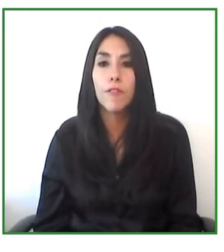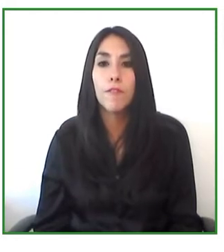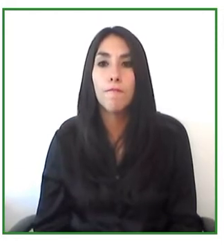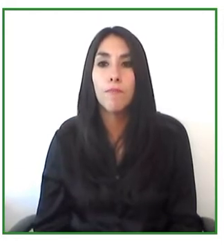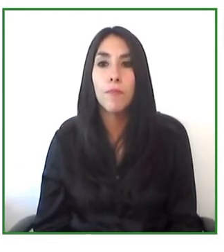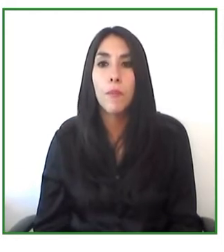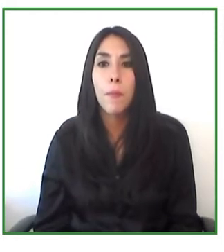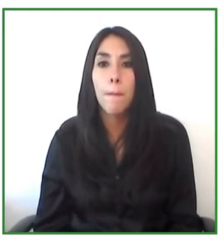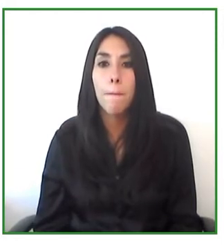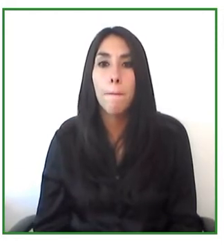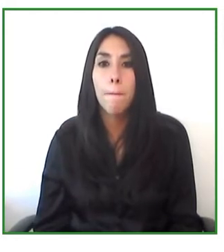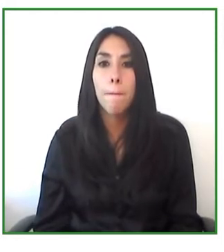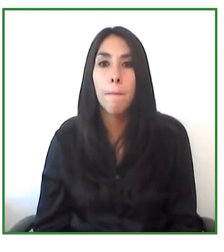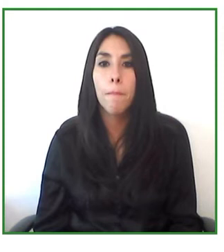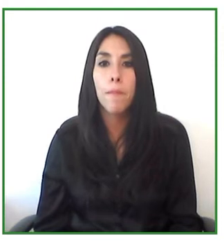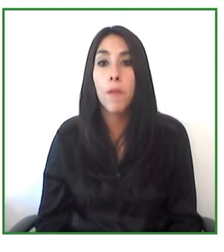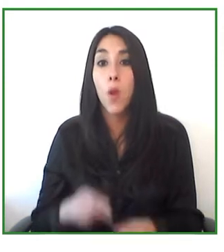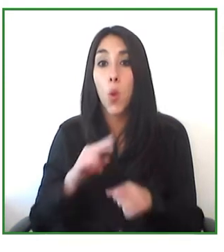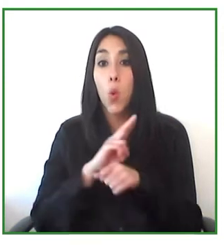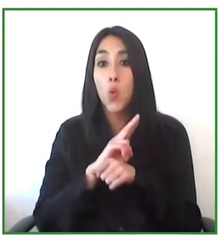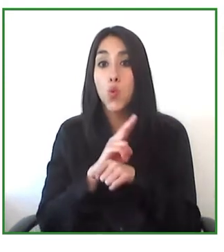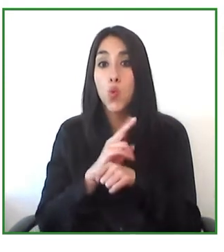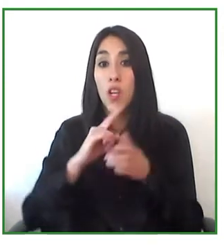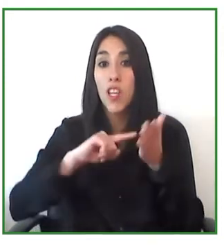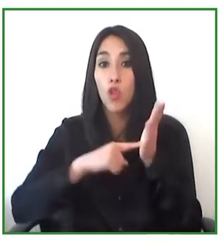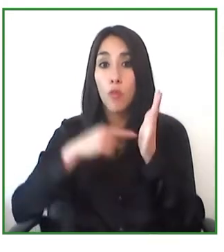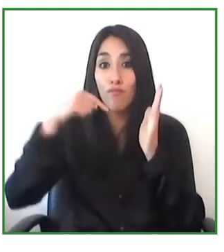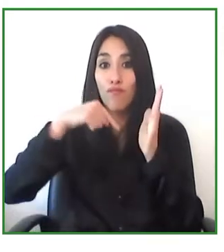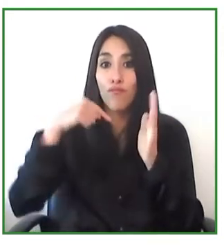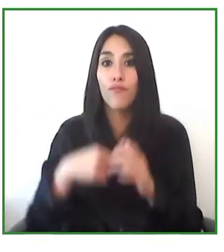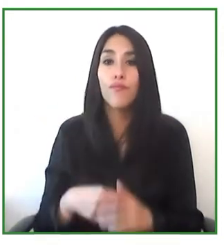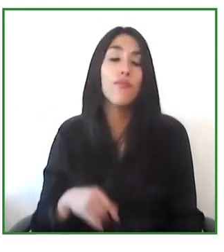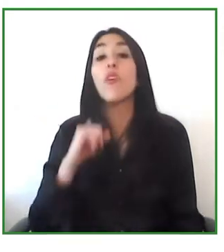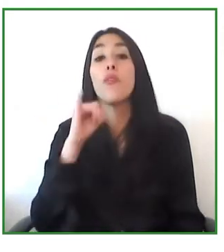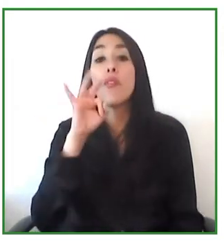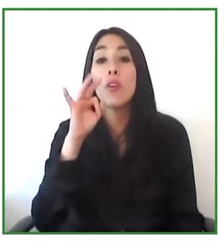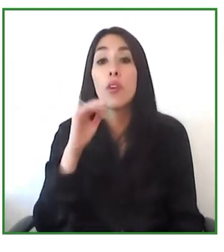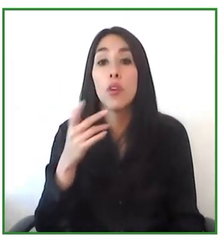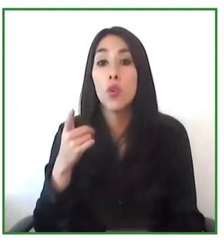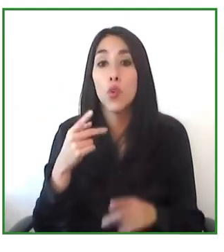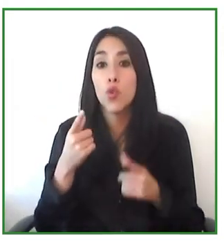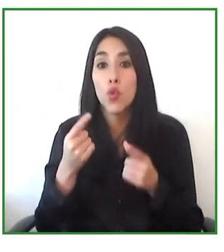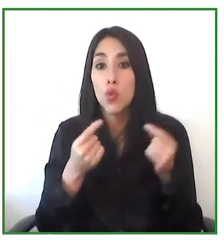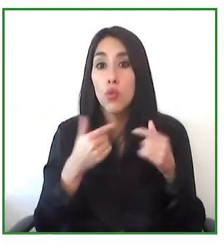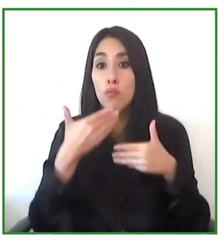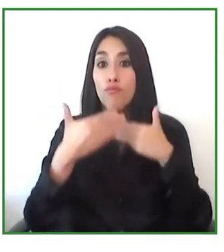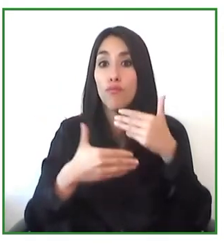es cuando hacemos bien el match de lo candidato con la empresa.